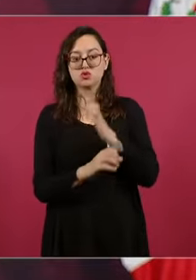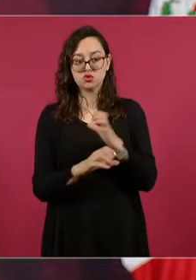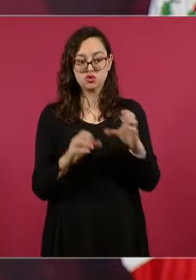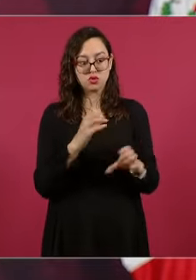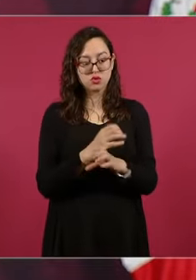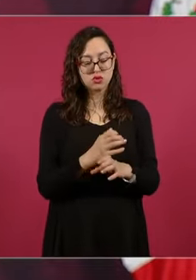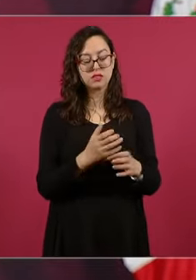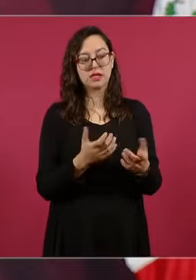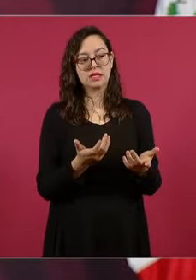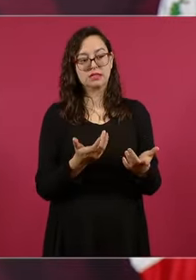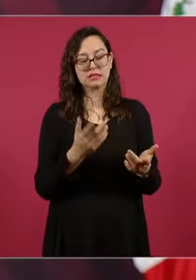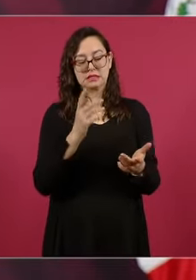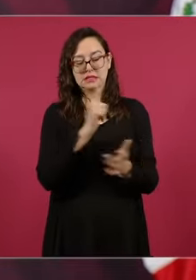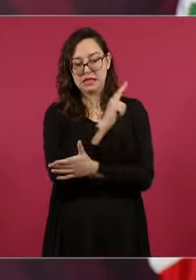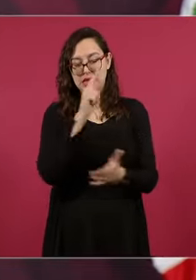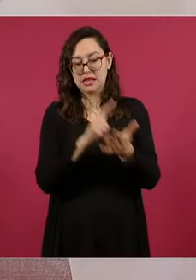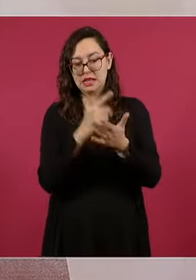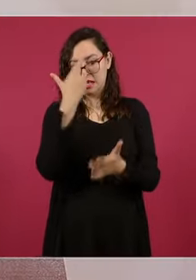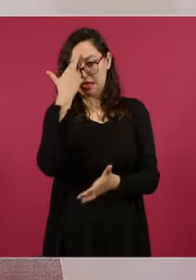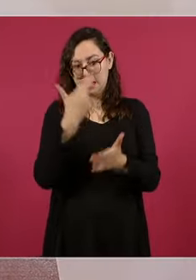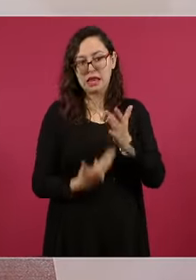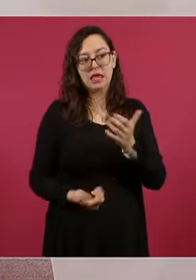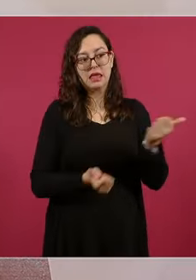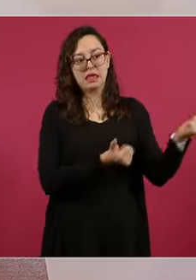a la corrupción.